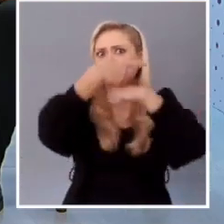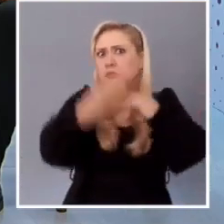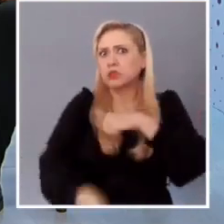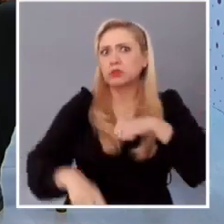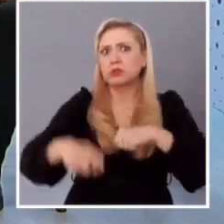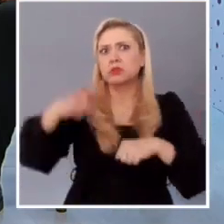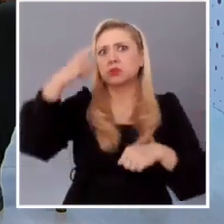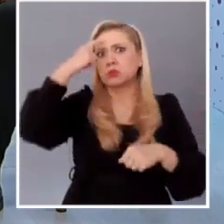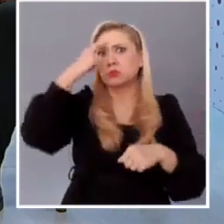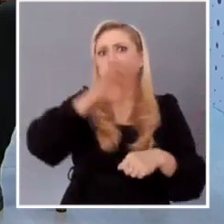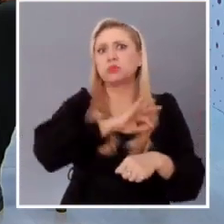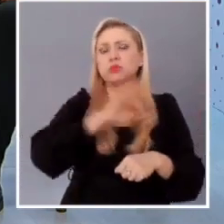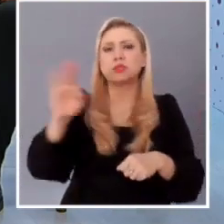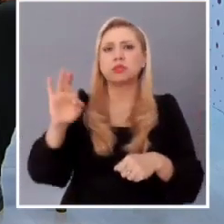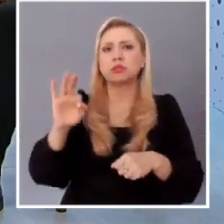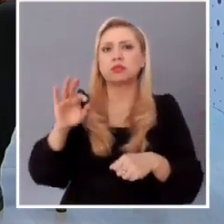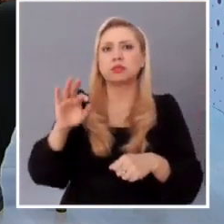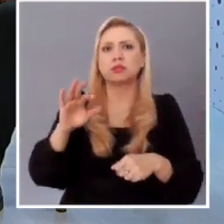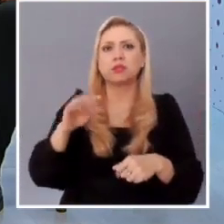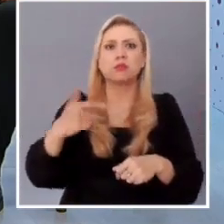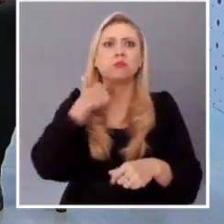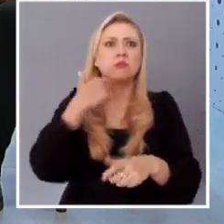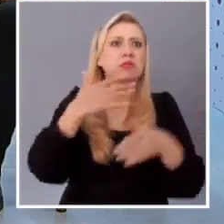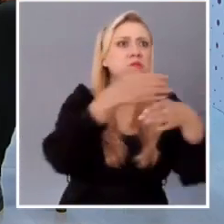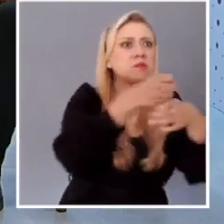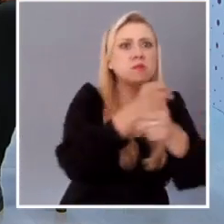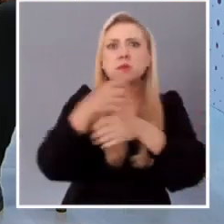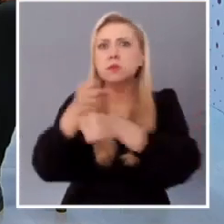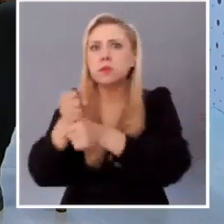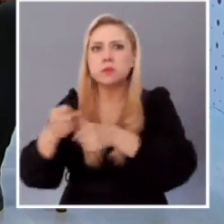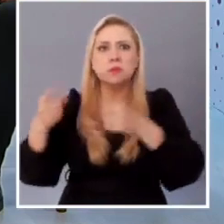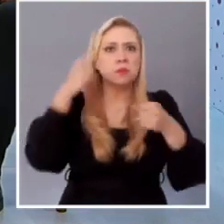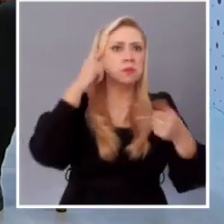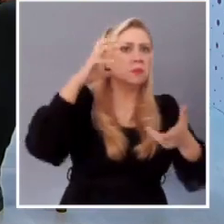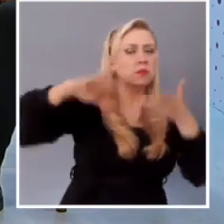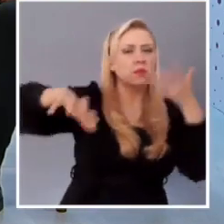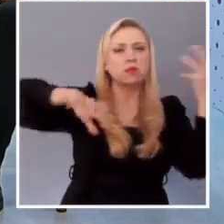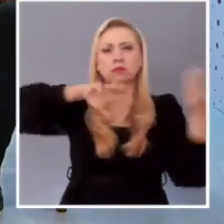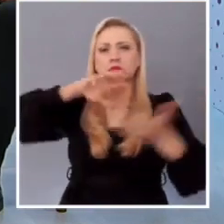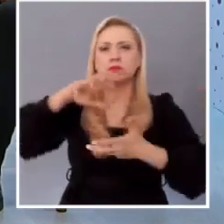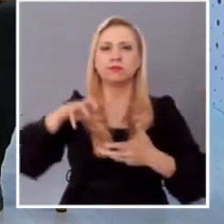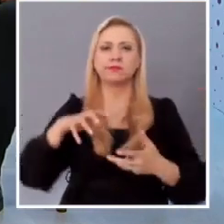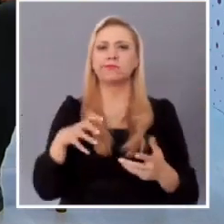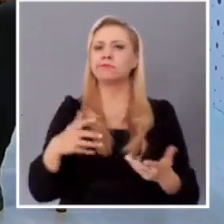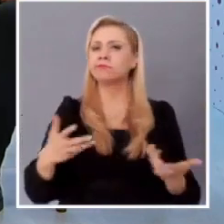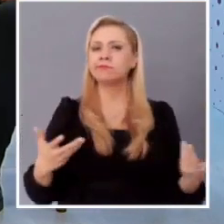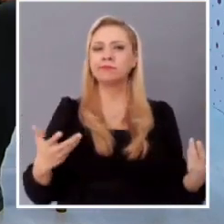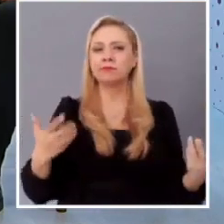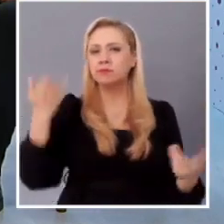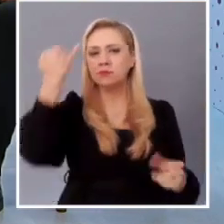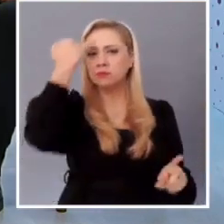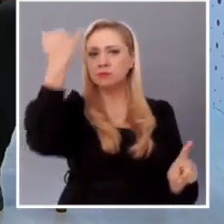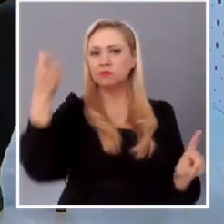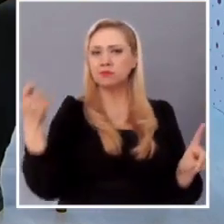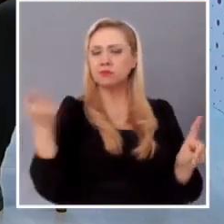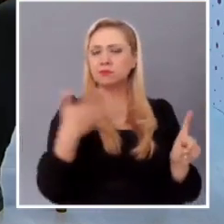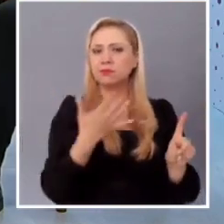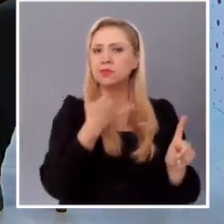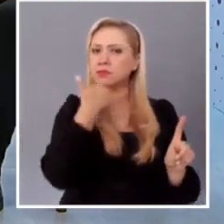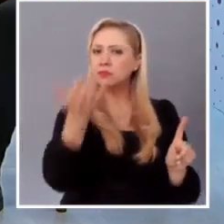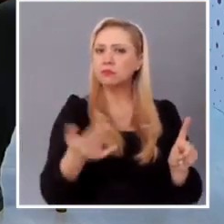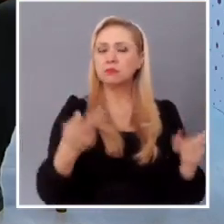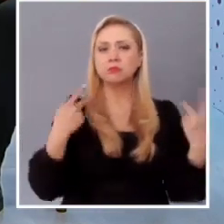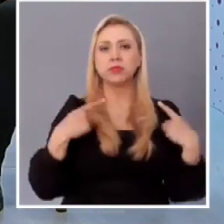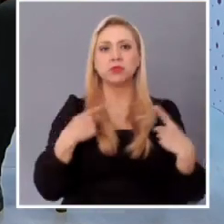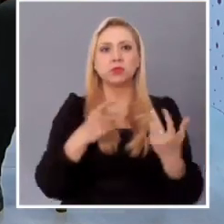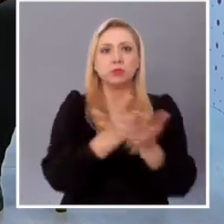sé, atentar en contra de la comunidad. Y por toda una serie de tabús es como lo que se acostumbraba, ¿no? Separar a las personas de la comunidad.